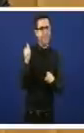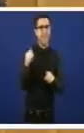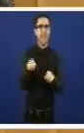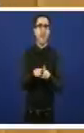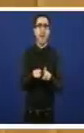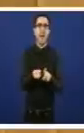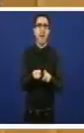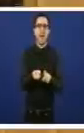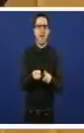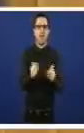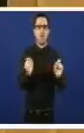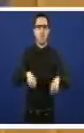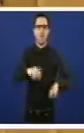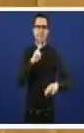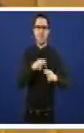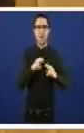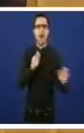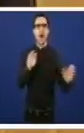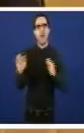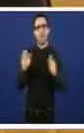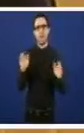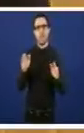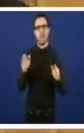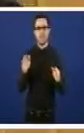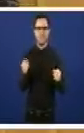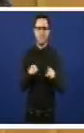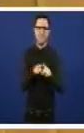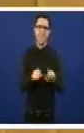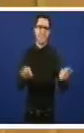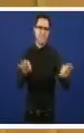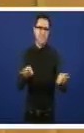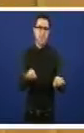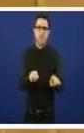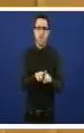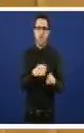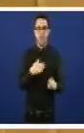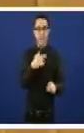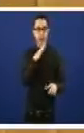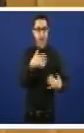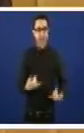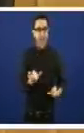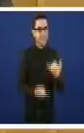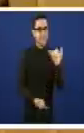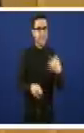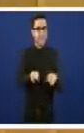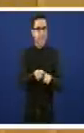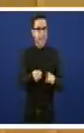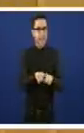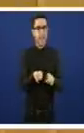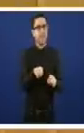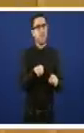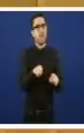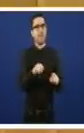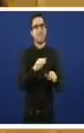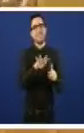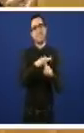estados de excepción. Señoras e señores deputados, a crise está sendo utilizada como disculpa en non poucas ocasións